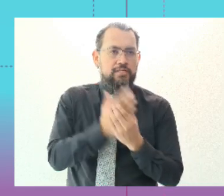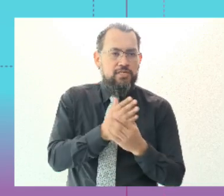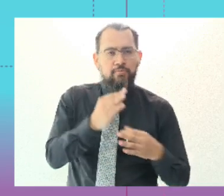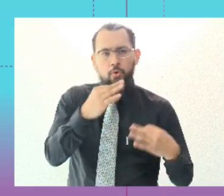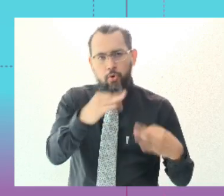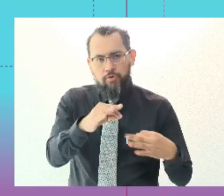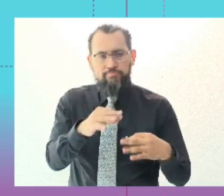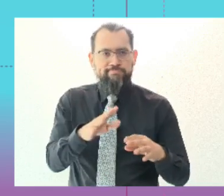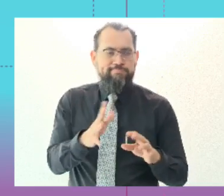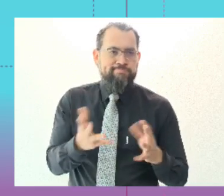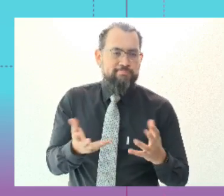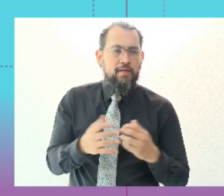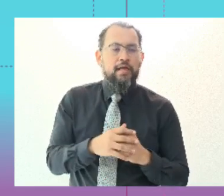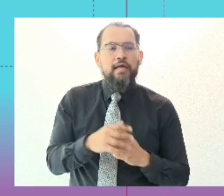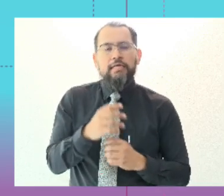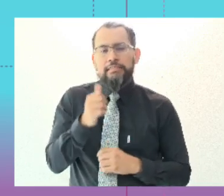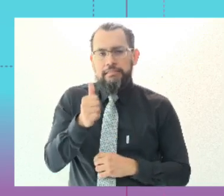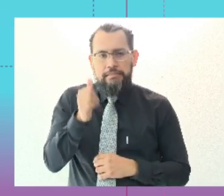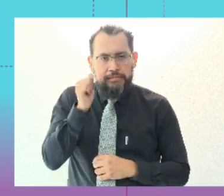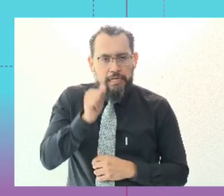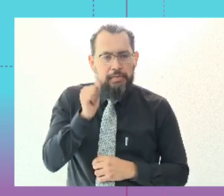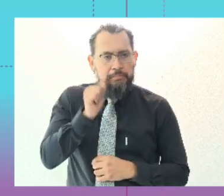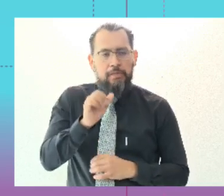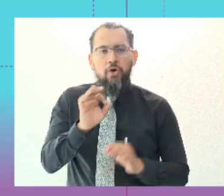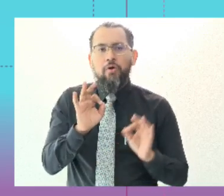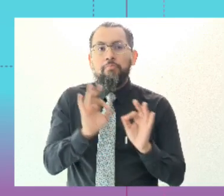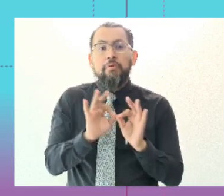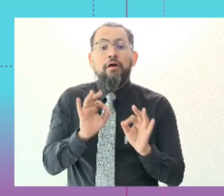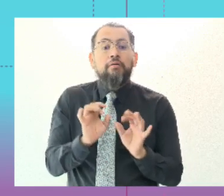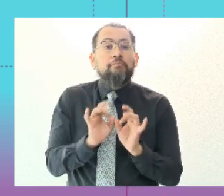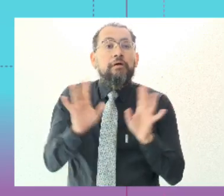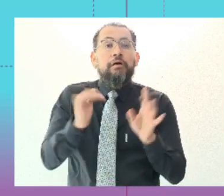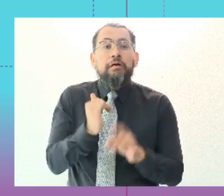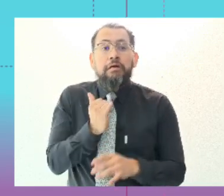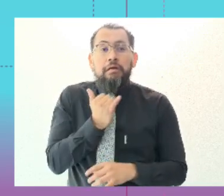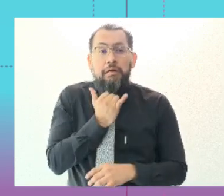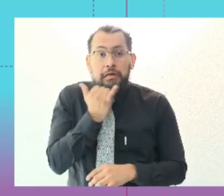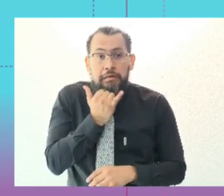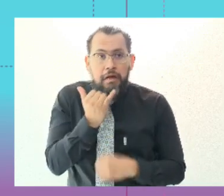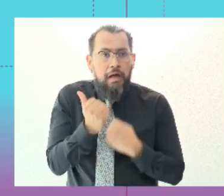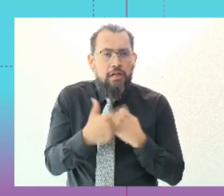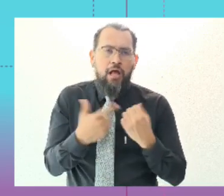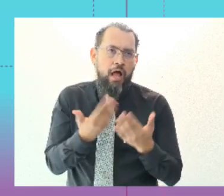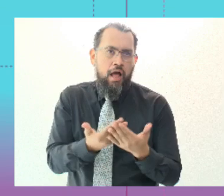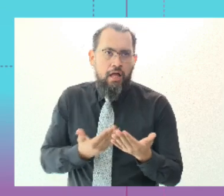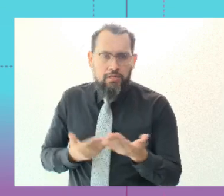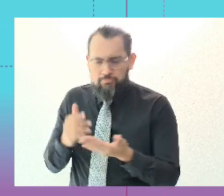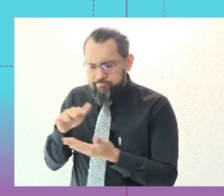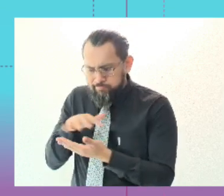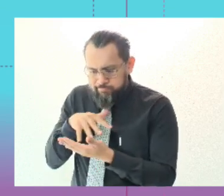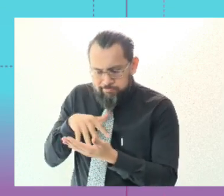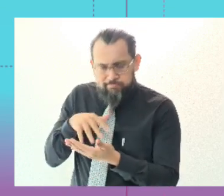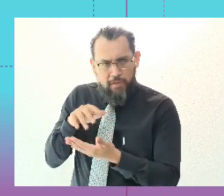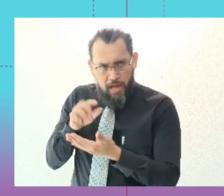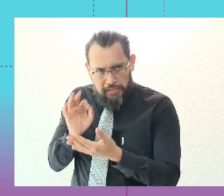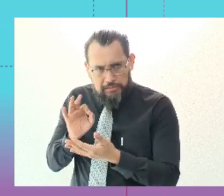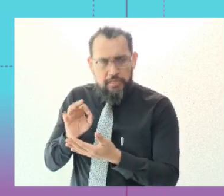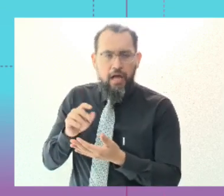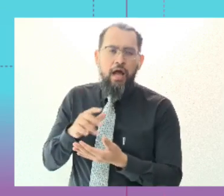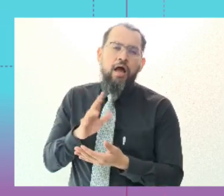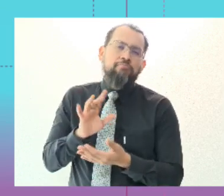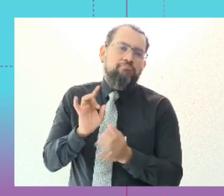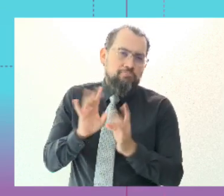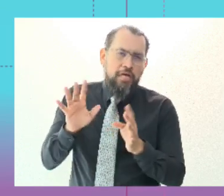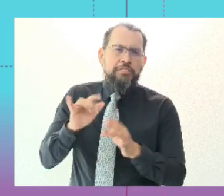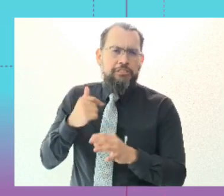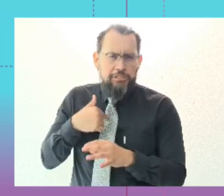generando memoria histórica, qué bueno que sea que si nos equivocamos, no sea porque no revisamos ese expediente, que sea porque tenemos